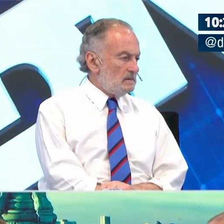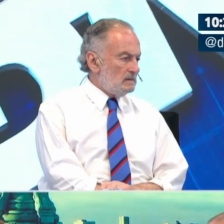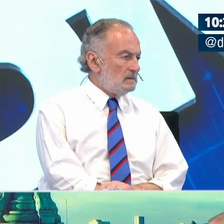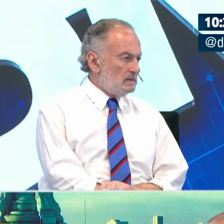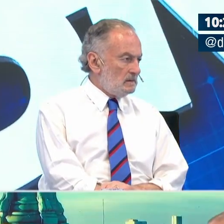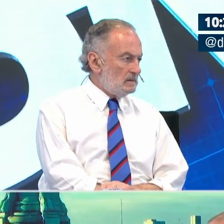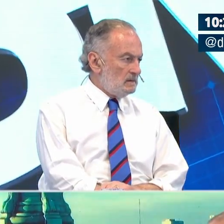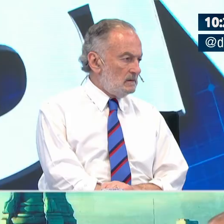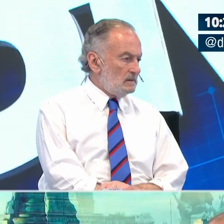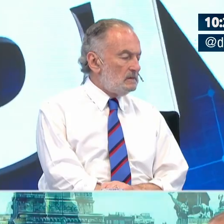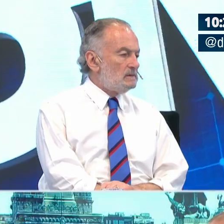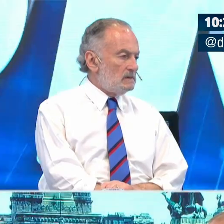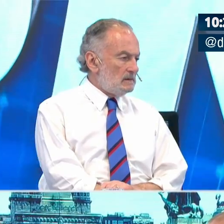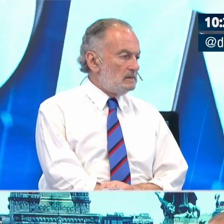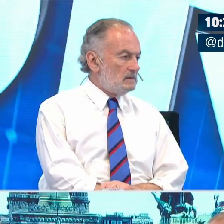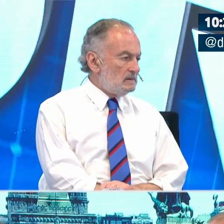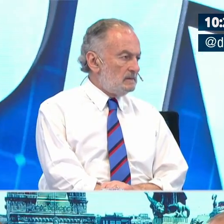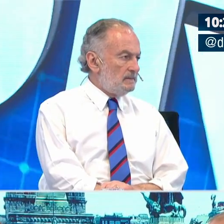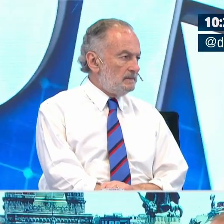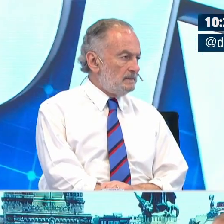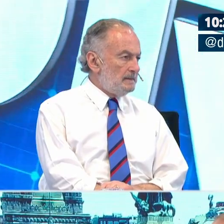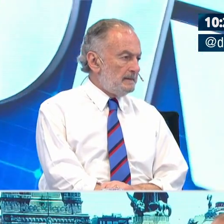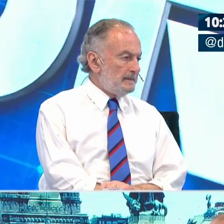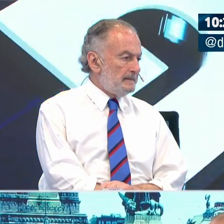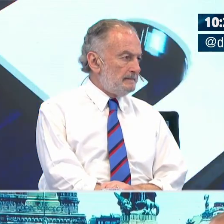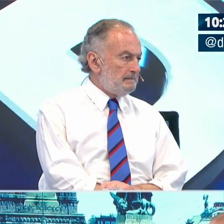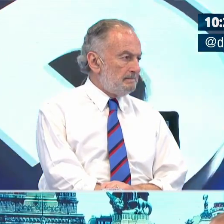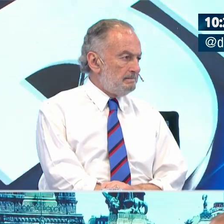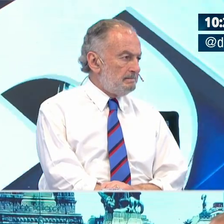o personas gestantes, porque hubo, hay casos de